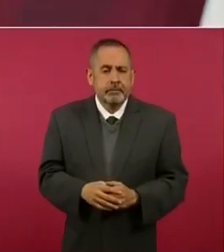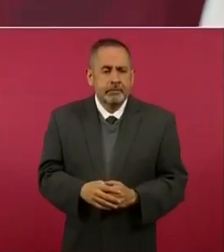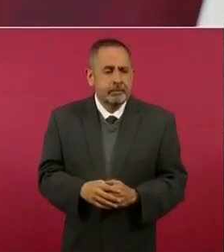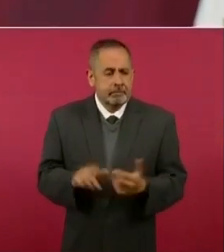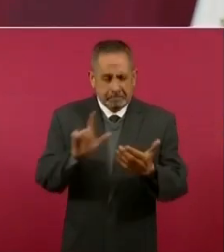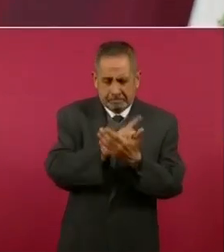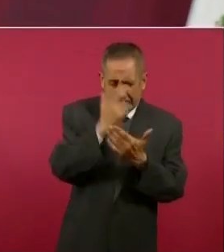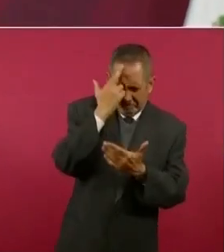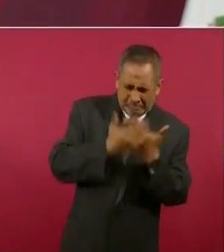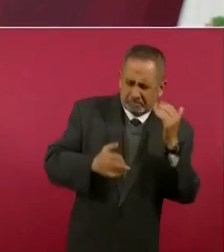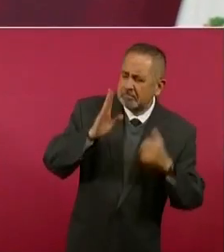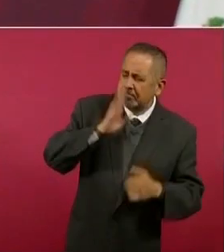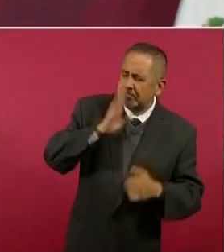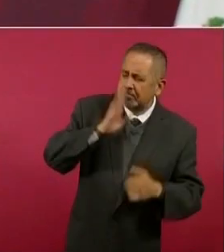ilegalidad